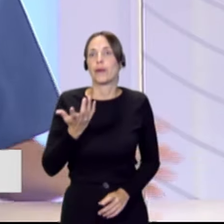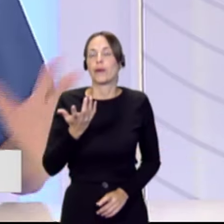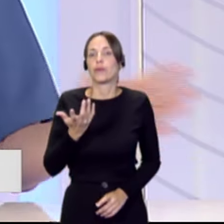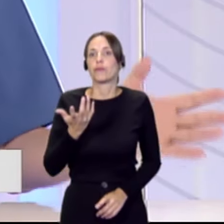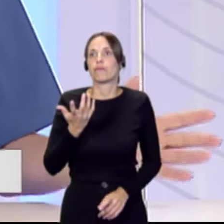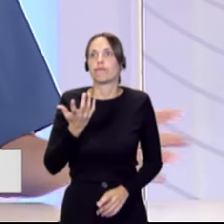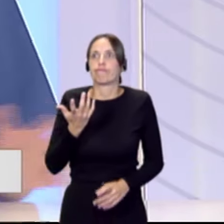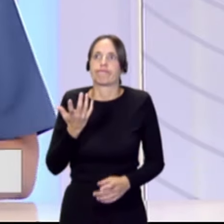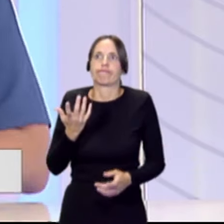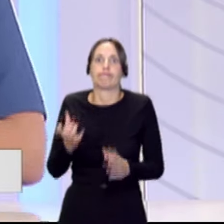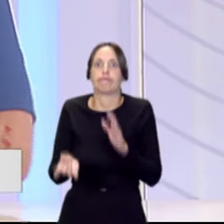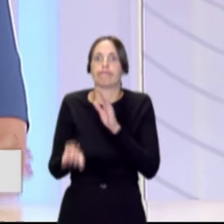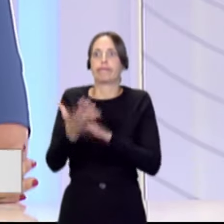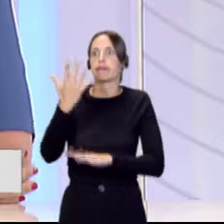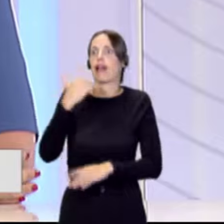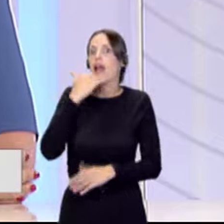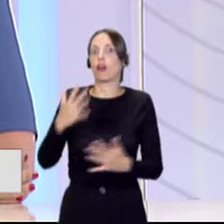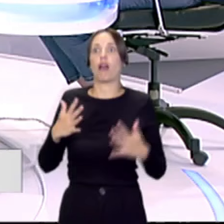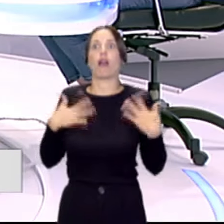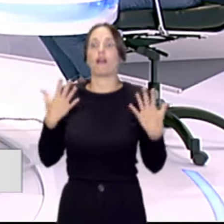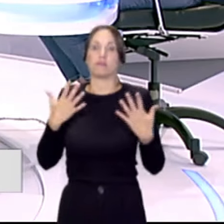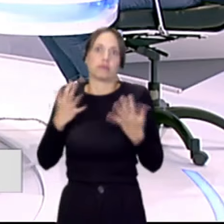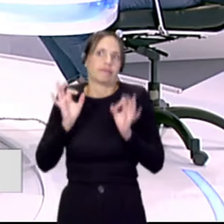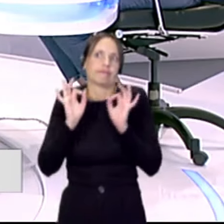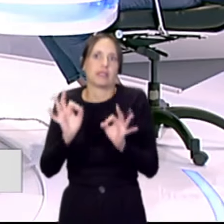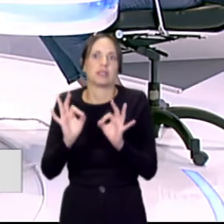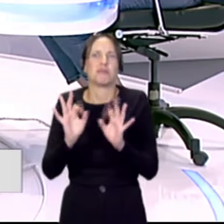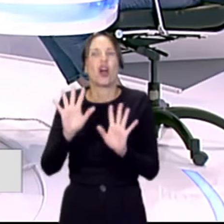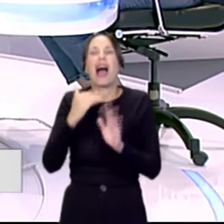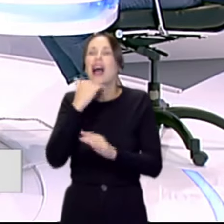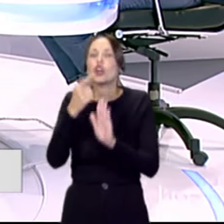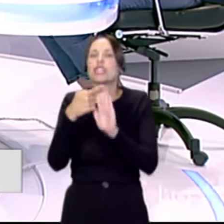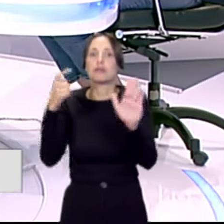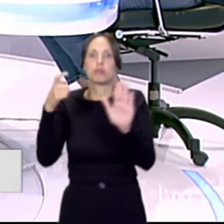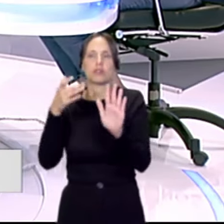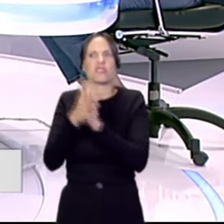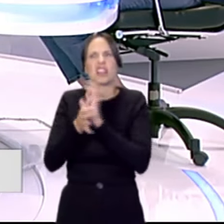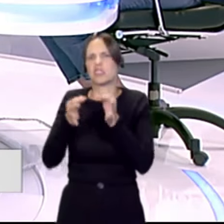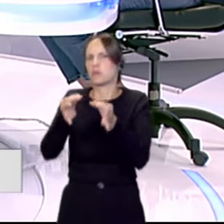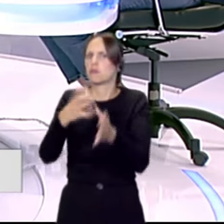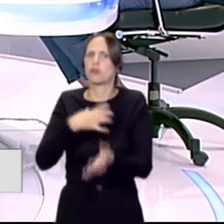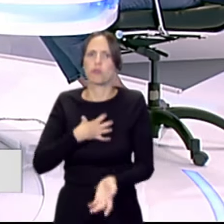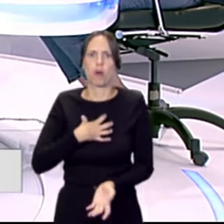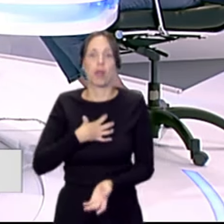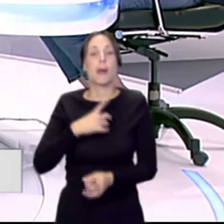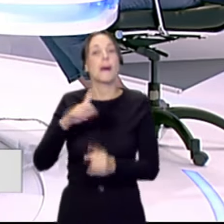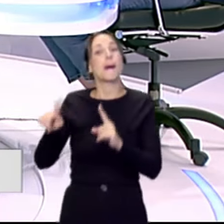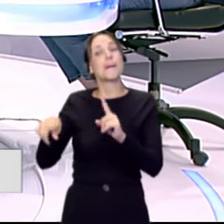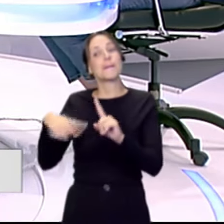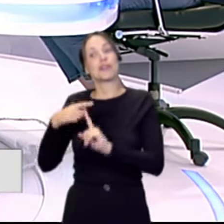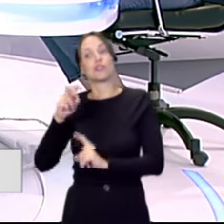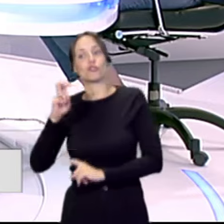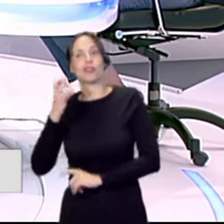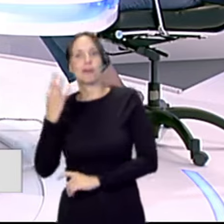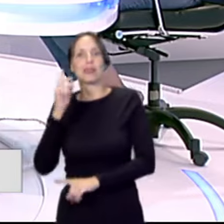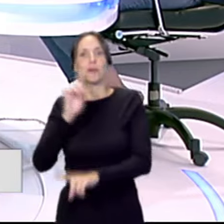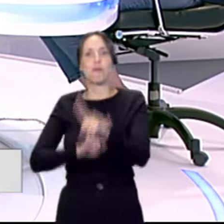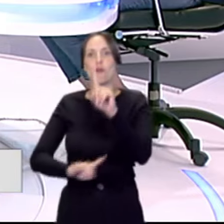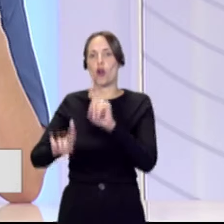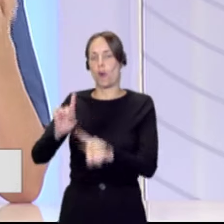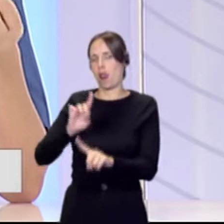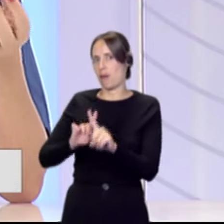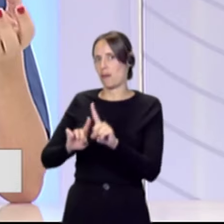provoca, no pasa nada, pero la excepción no puede convertirse en la regla. Y después, que es la problemática, que yo creo que es lo más denunciable, es el